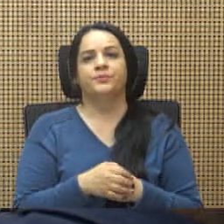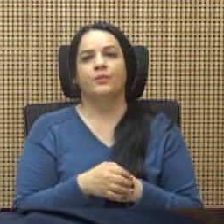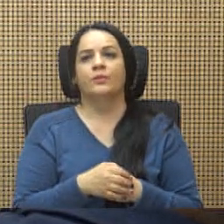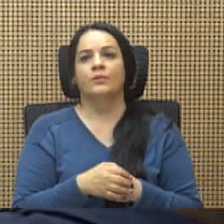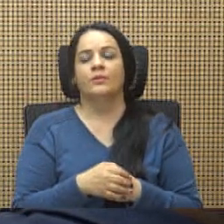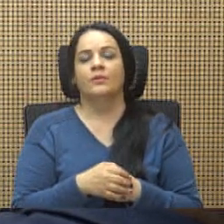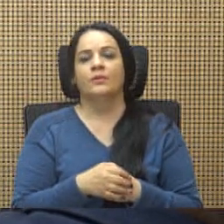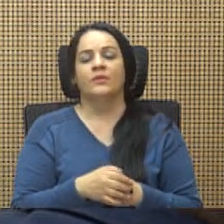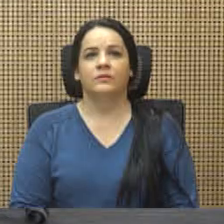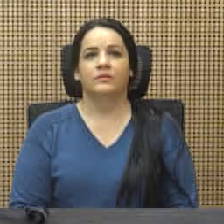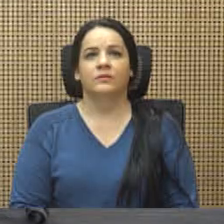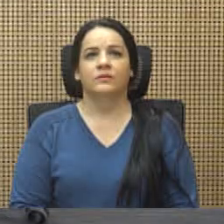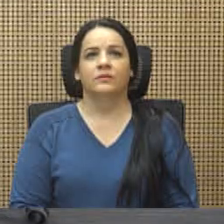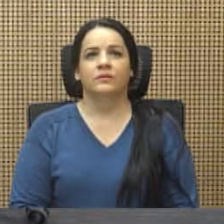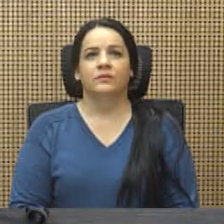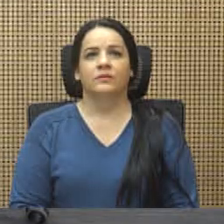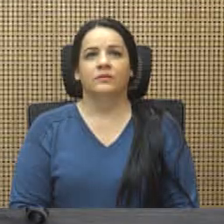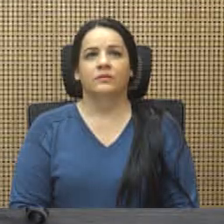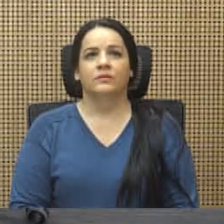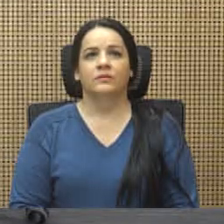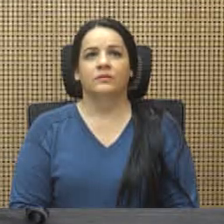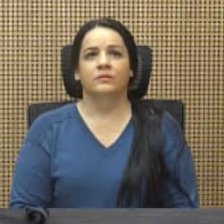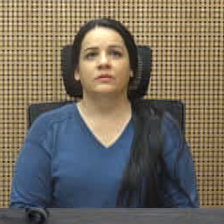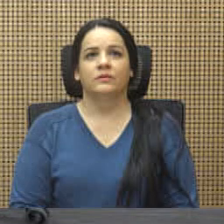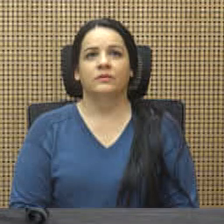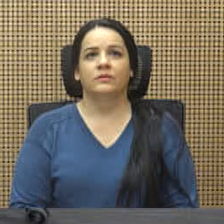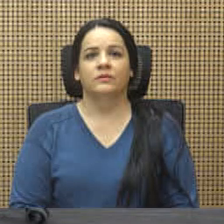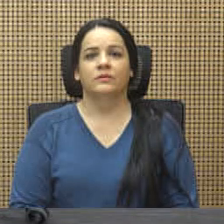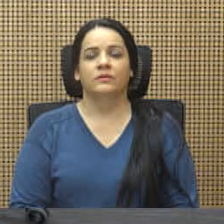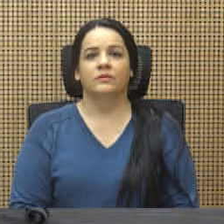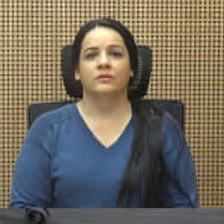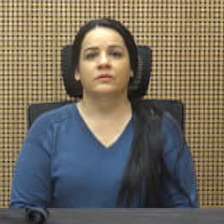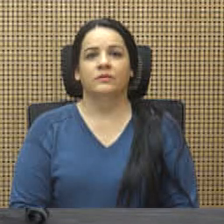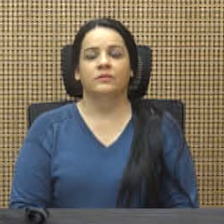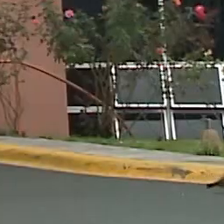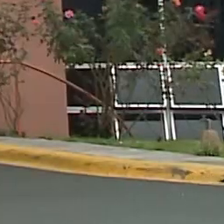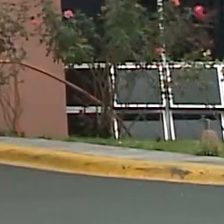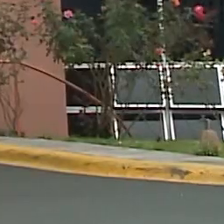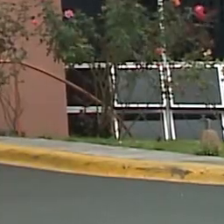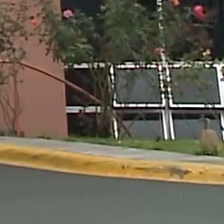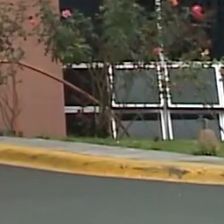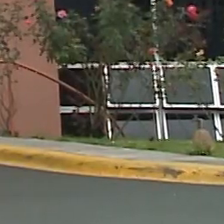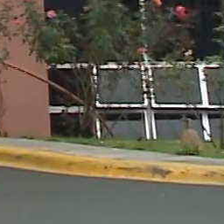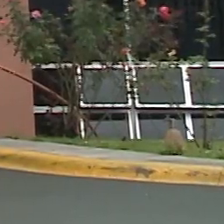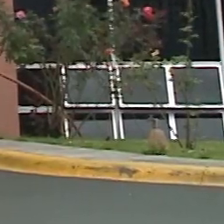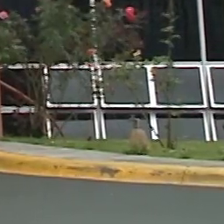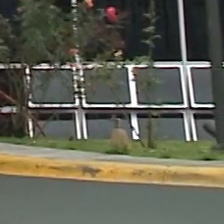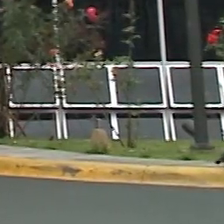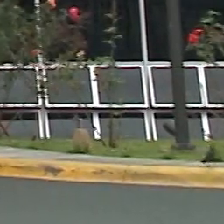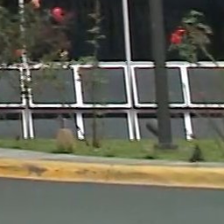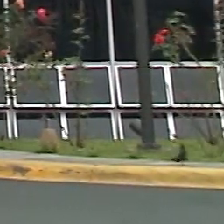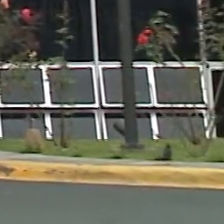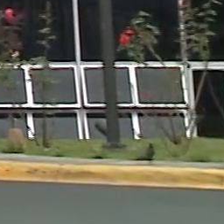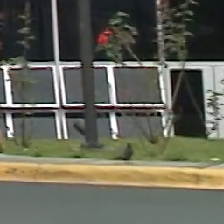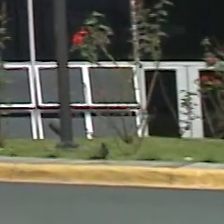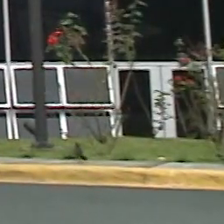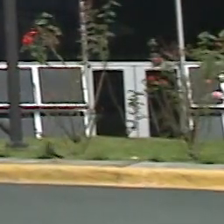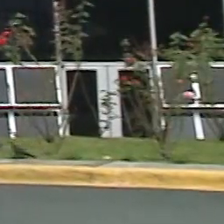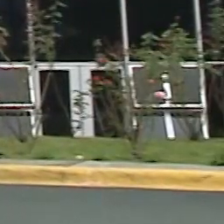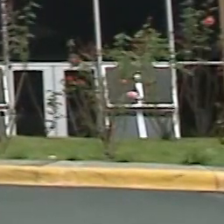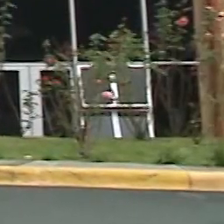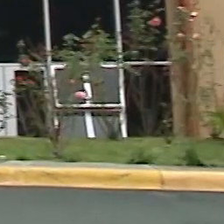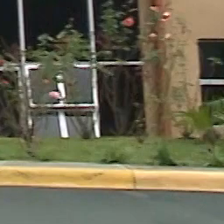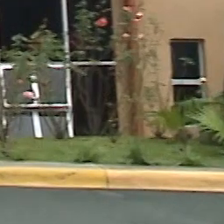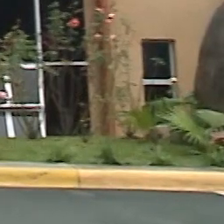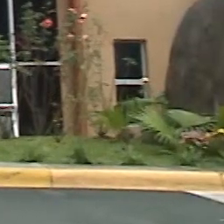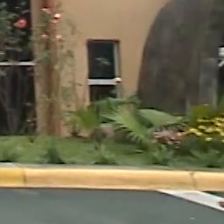mayor que cuentan con un posible diseño de la construcción de un hospital para adultos mayores en las instalaciones del actual geriátrico